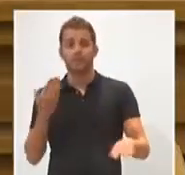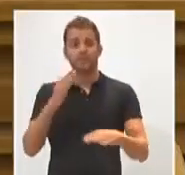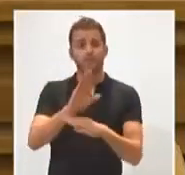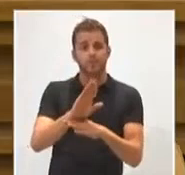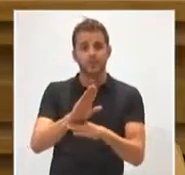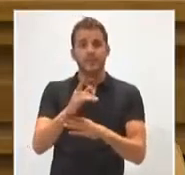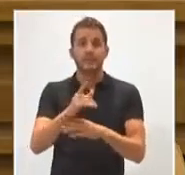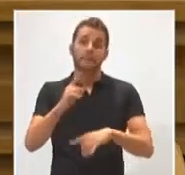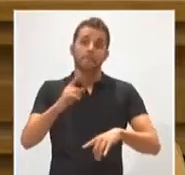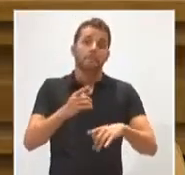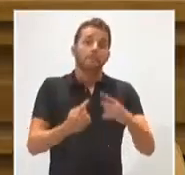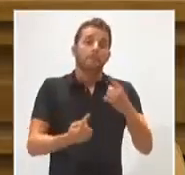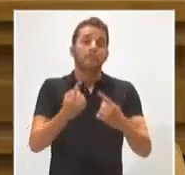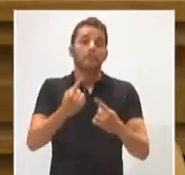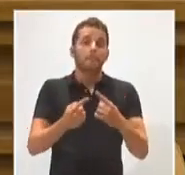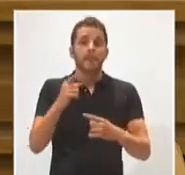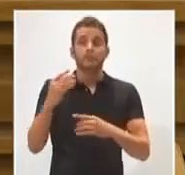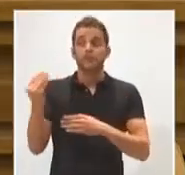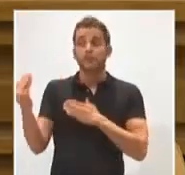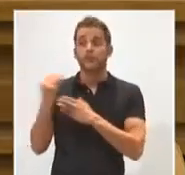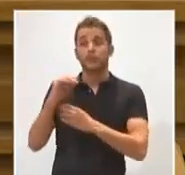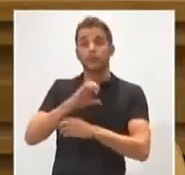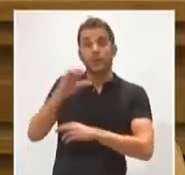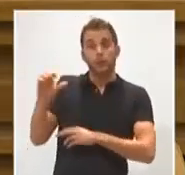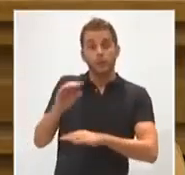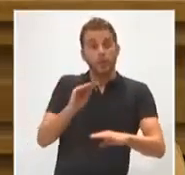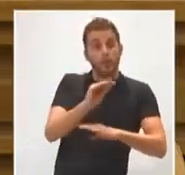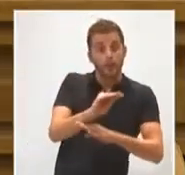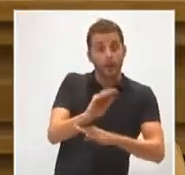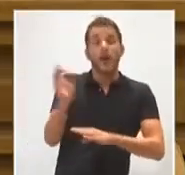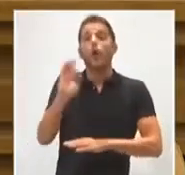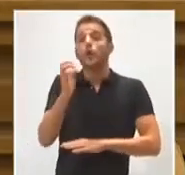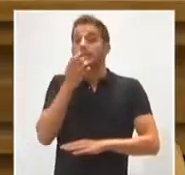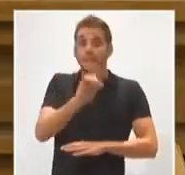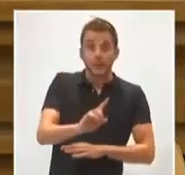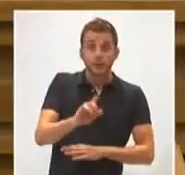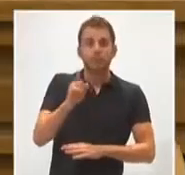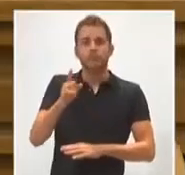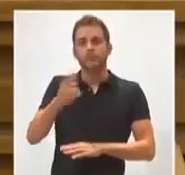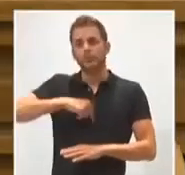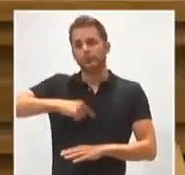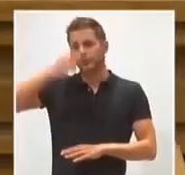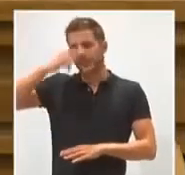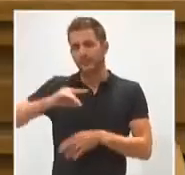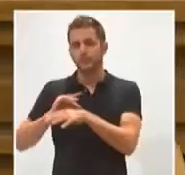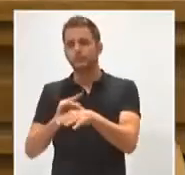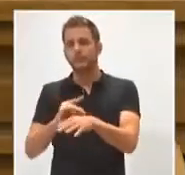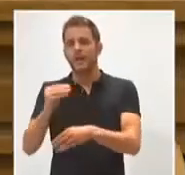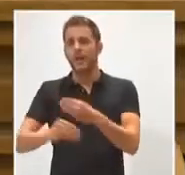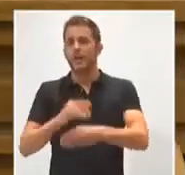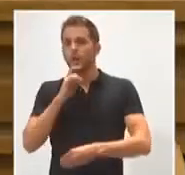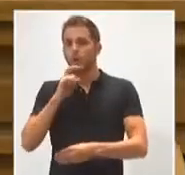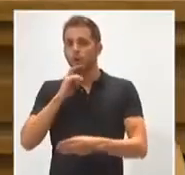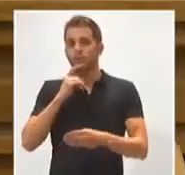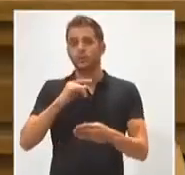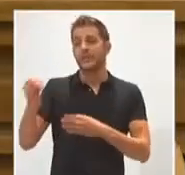salida y que si los tienen por fondos europeos estupendo y si no ya tenemos un aviso claro y una hoja de ruta para que se puedan incorporar a los